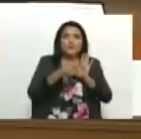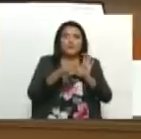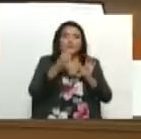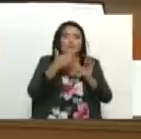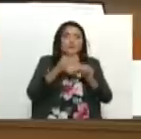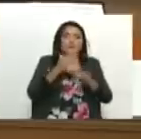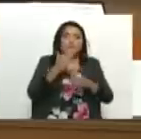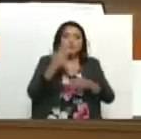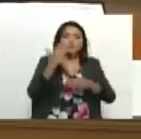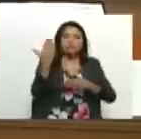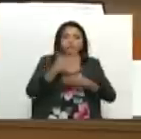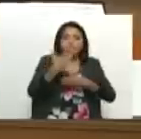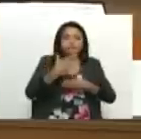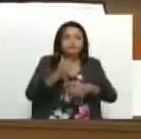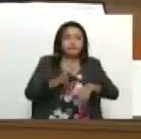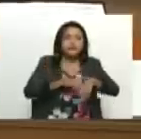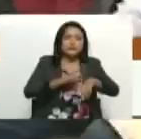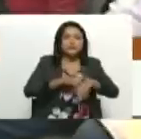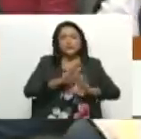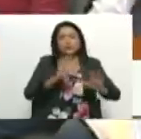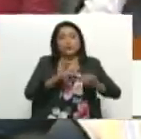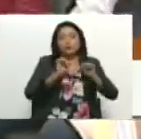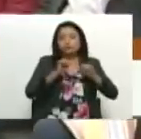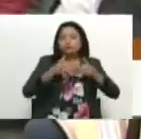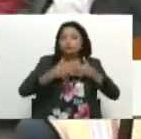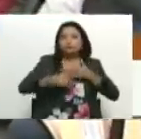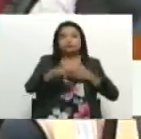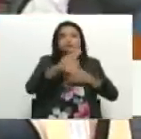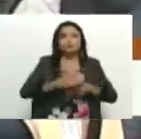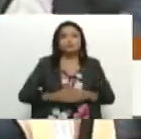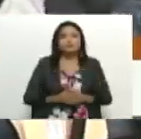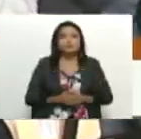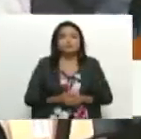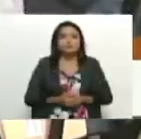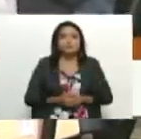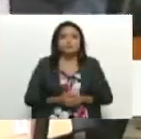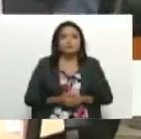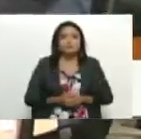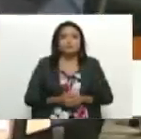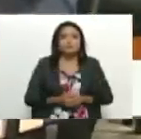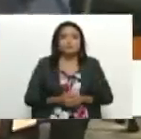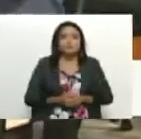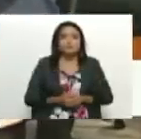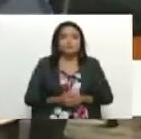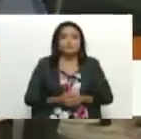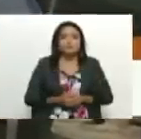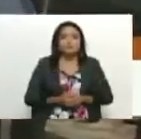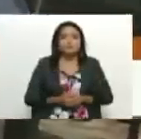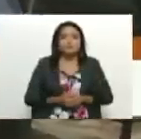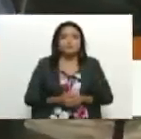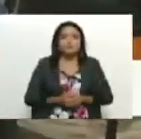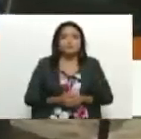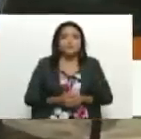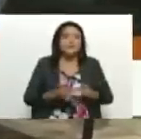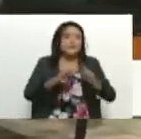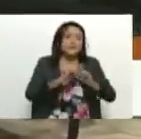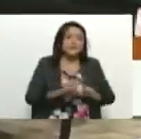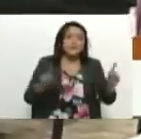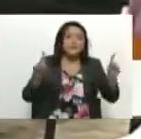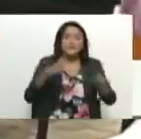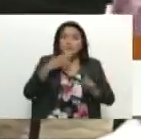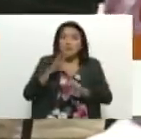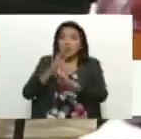imprescriptibilidad, según el cual la acción para la declaratoria de la extinción de dominio es imprescriptible, distinta e independiente de la persecución